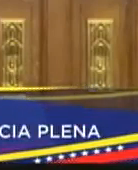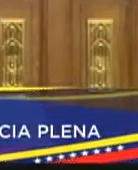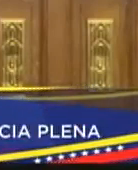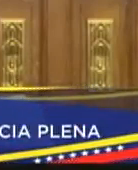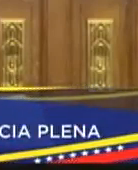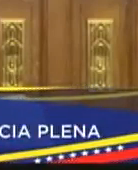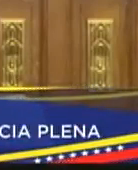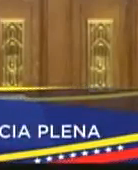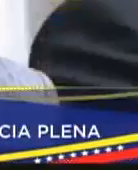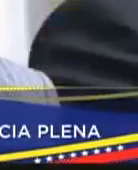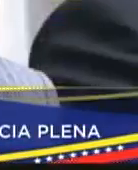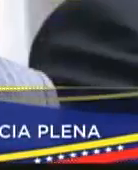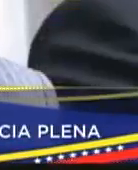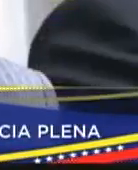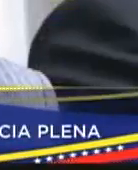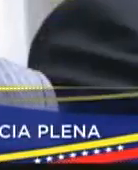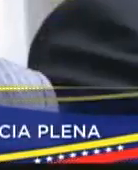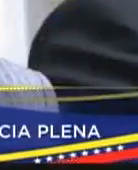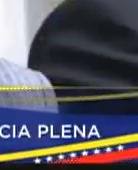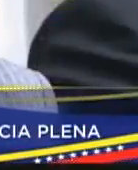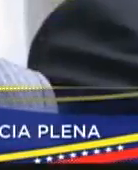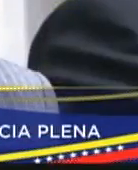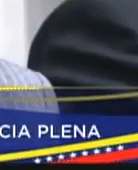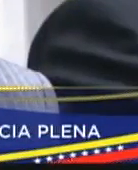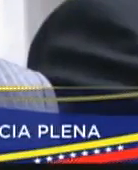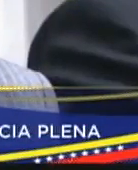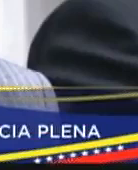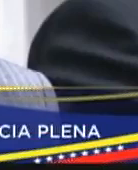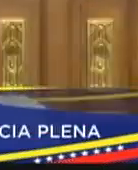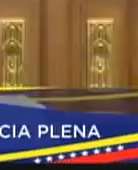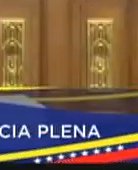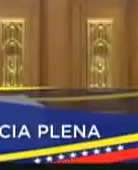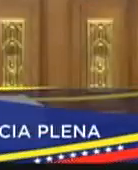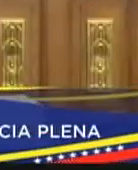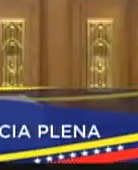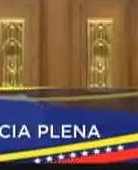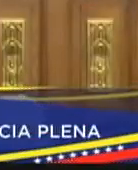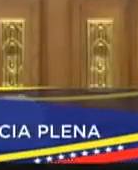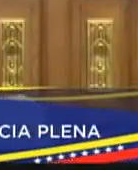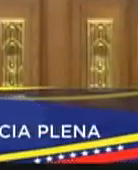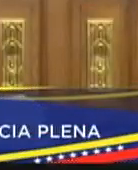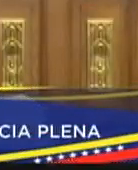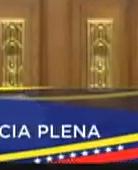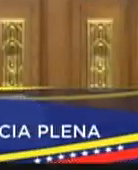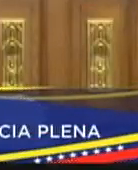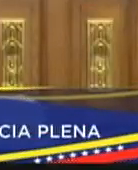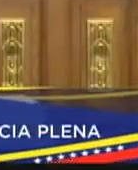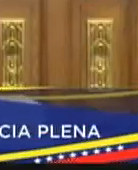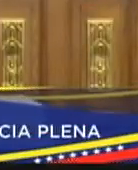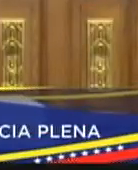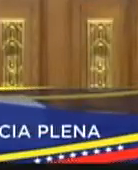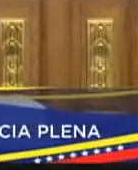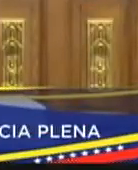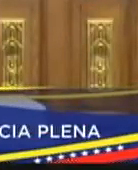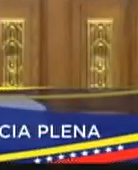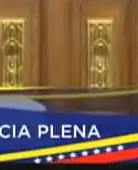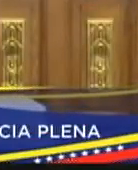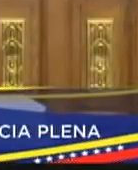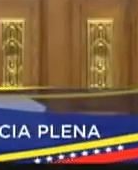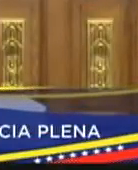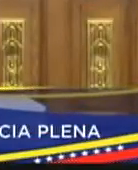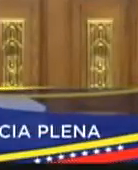septiembre lo que vimos en China embajador si me lo permit lo que nos mostraron los chinos